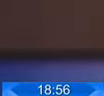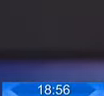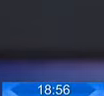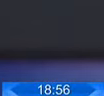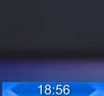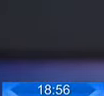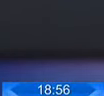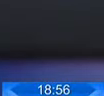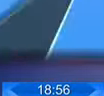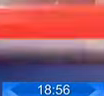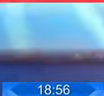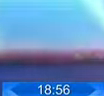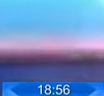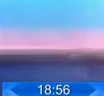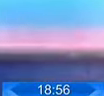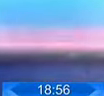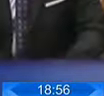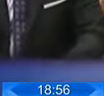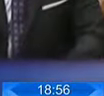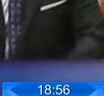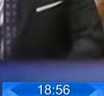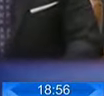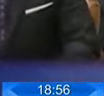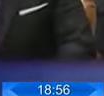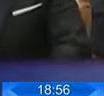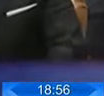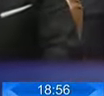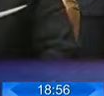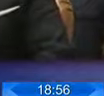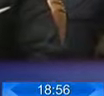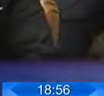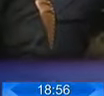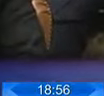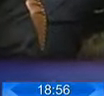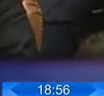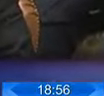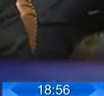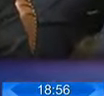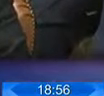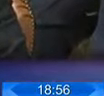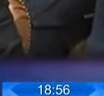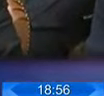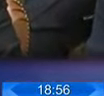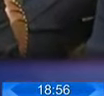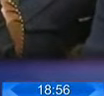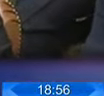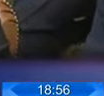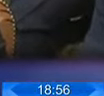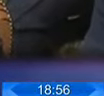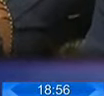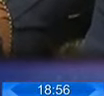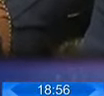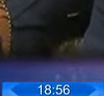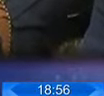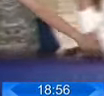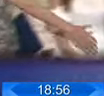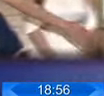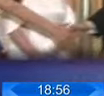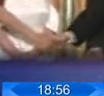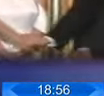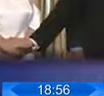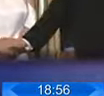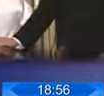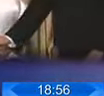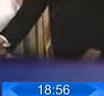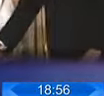a grupos rebeldes. Además, polémica ante el anuncio del presidente de los Estados Unidos